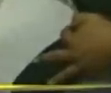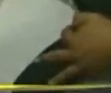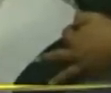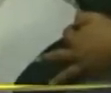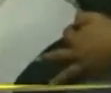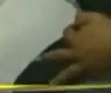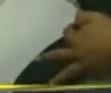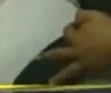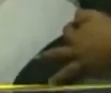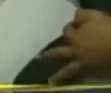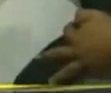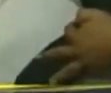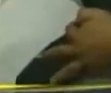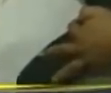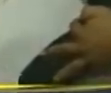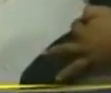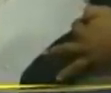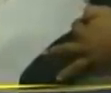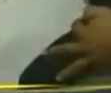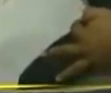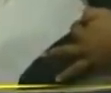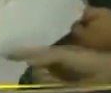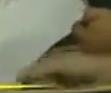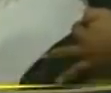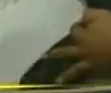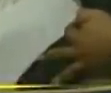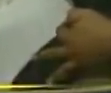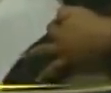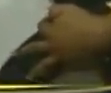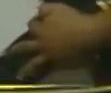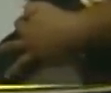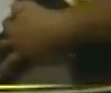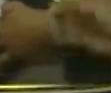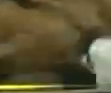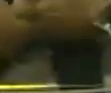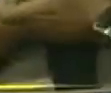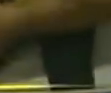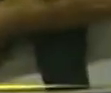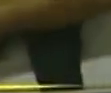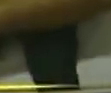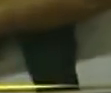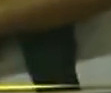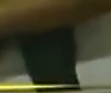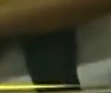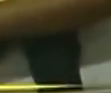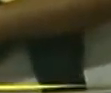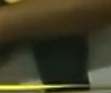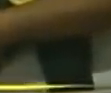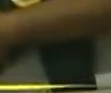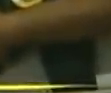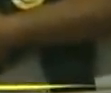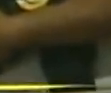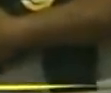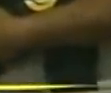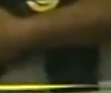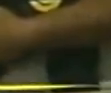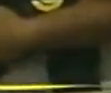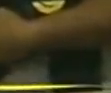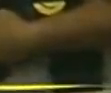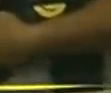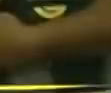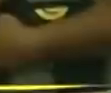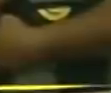hijo, entregarle las llaves de su digno vivienda, de su digno hogar, en nombre de Dios, de la Virgen,